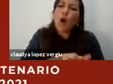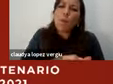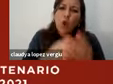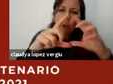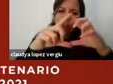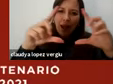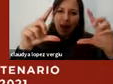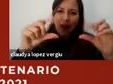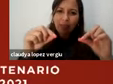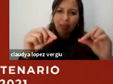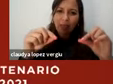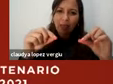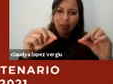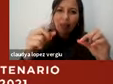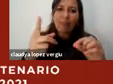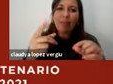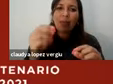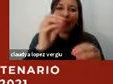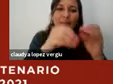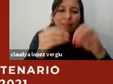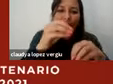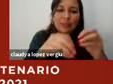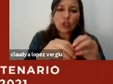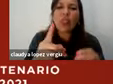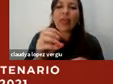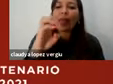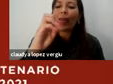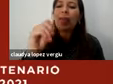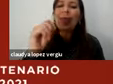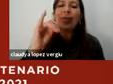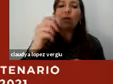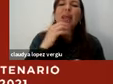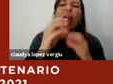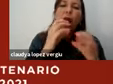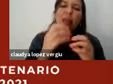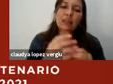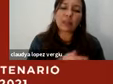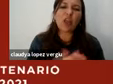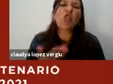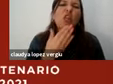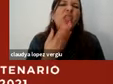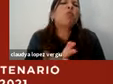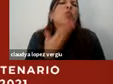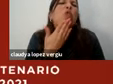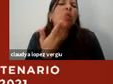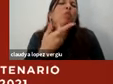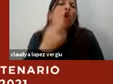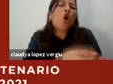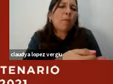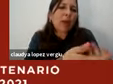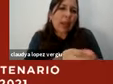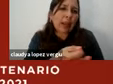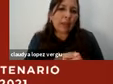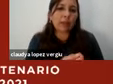latas de los productos de jengibre que mencionó en su exposición? ¿En dónde puede comprarlas? Esta pregunta